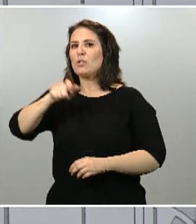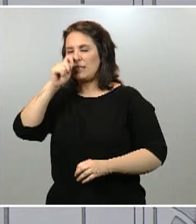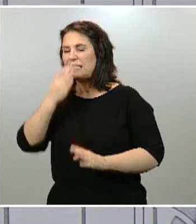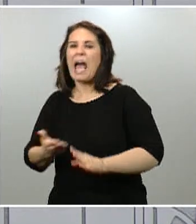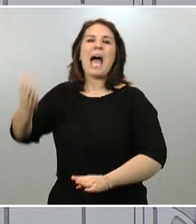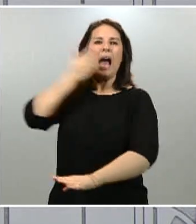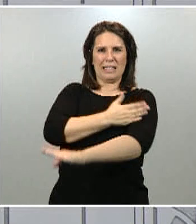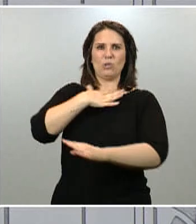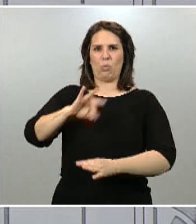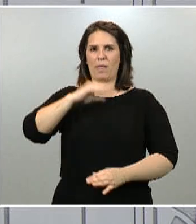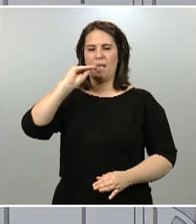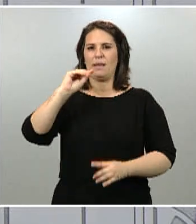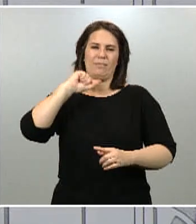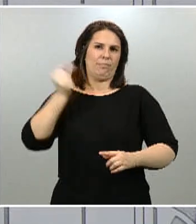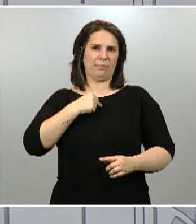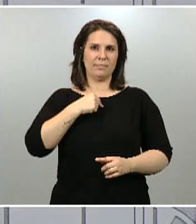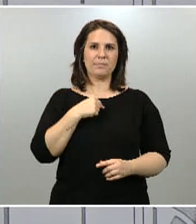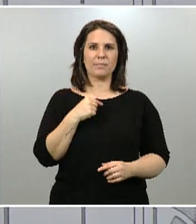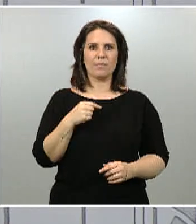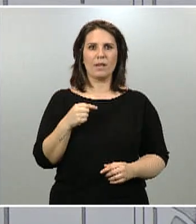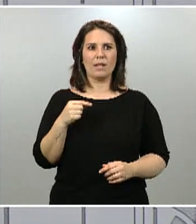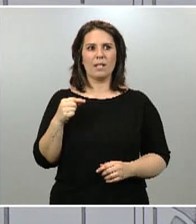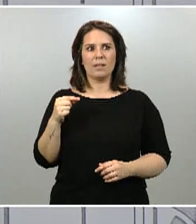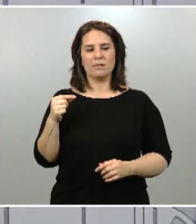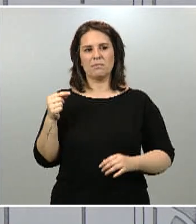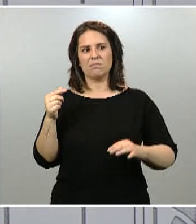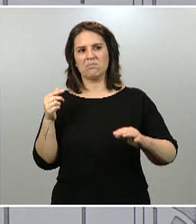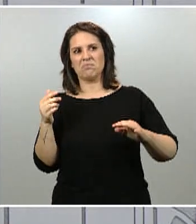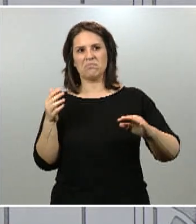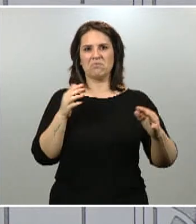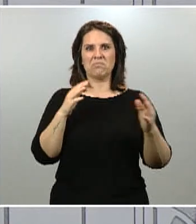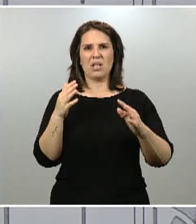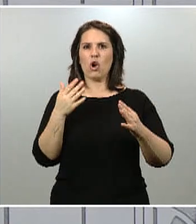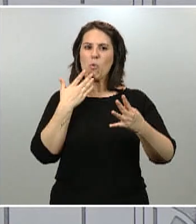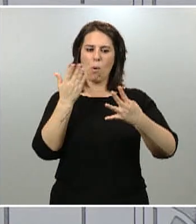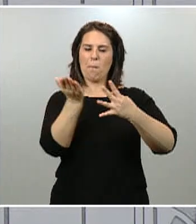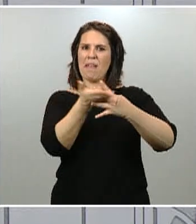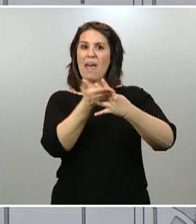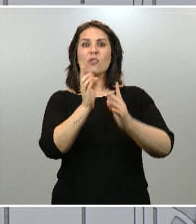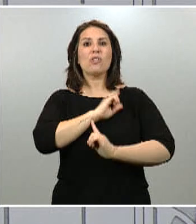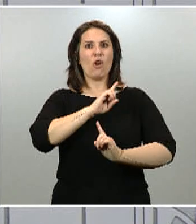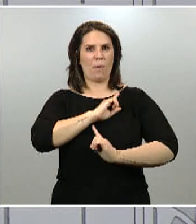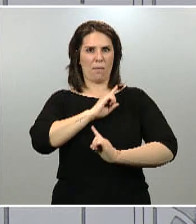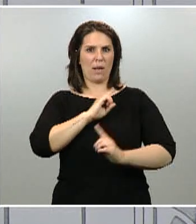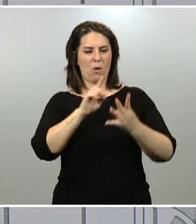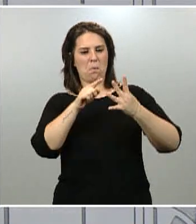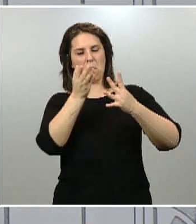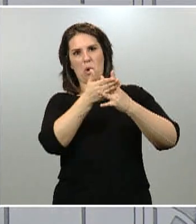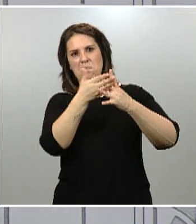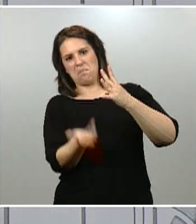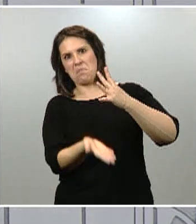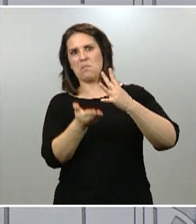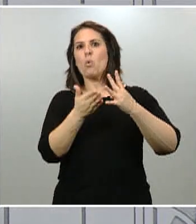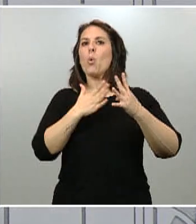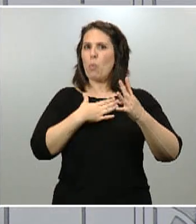o infecciones producidas hasta finales, mediados de noviembre y que se detectarán más tarde. Cuando no hay una